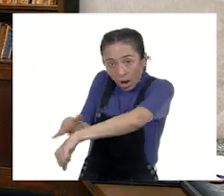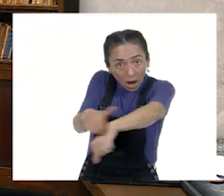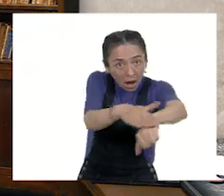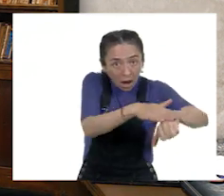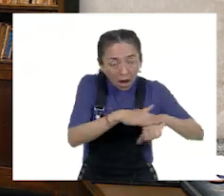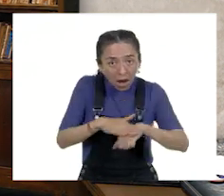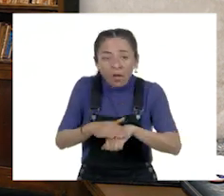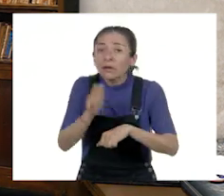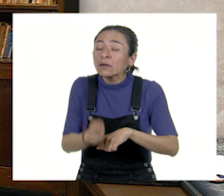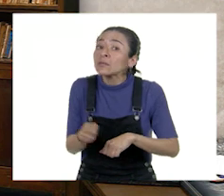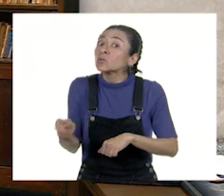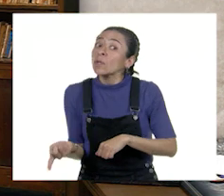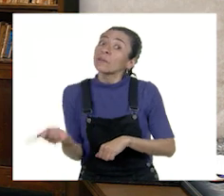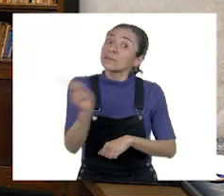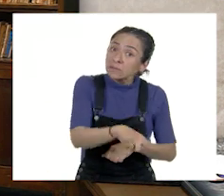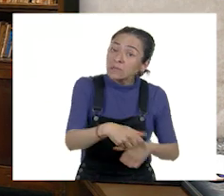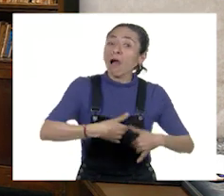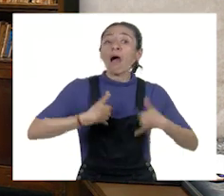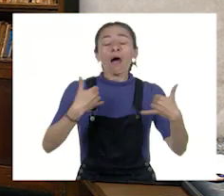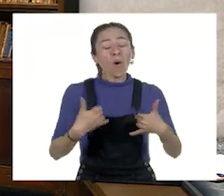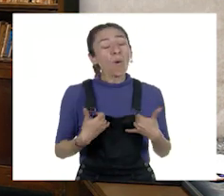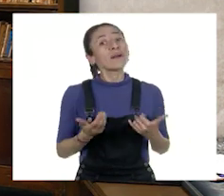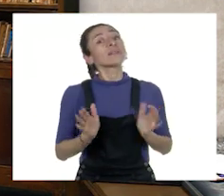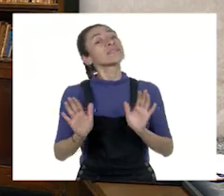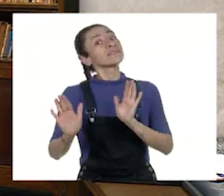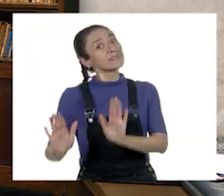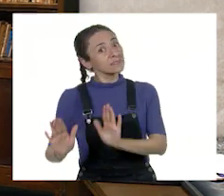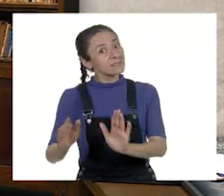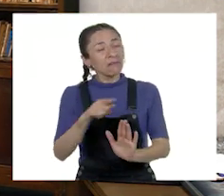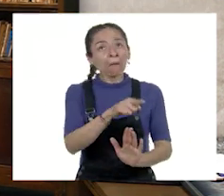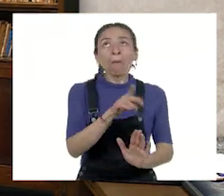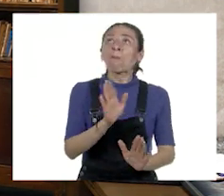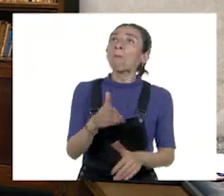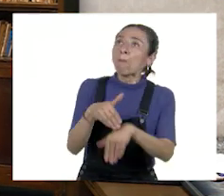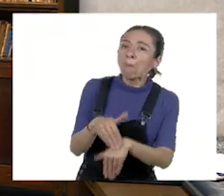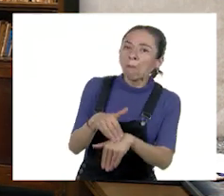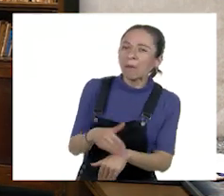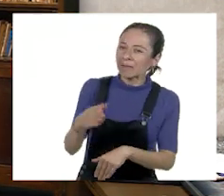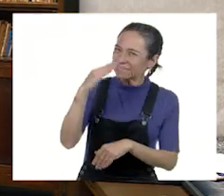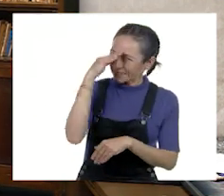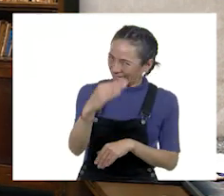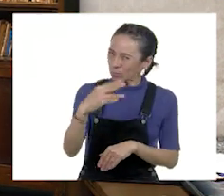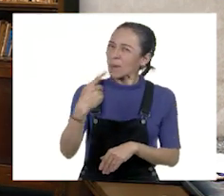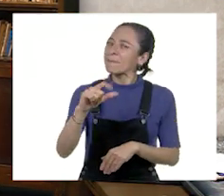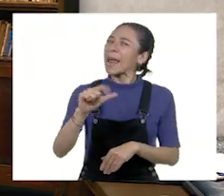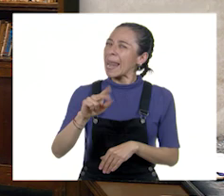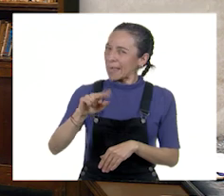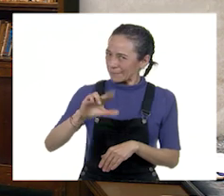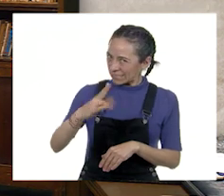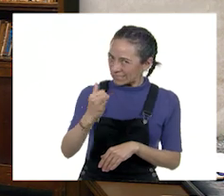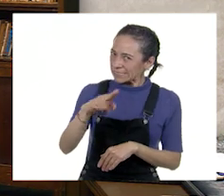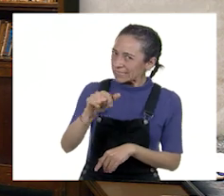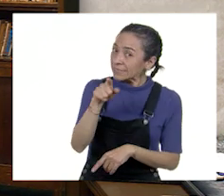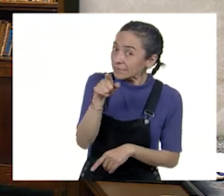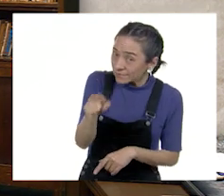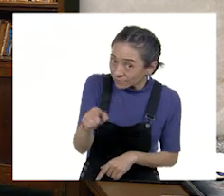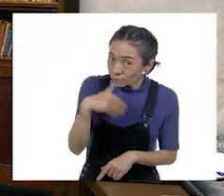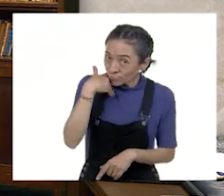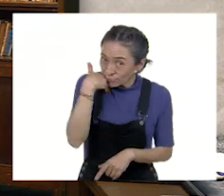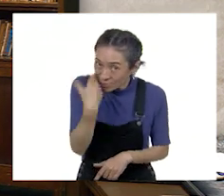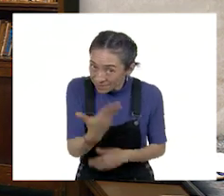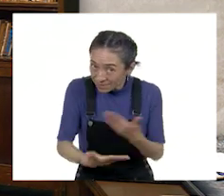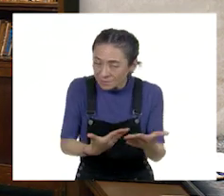esta juventud enclenque que se alquila. Señor Pallavicini, para alquilarse se necesita tener alma de